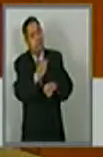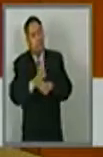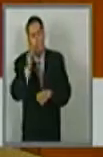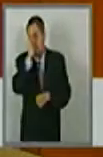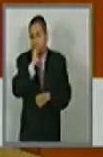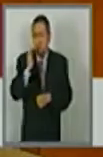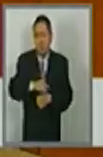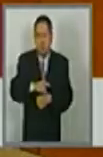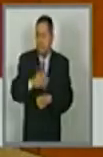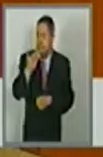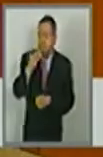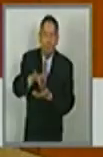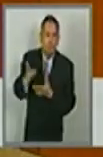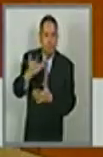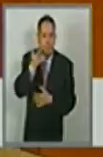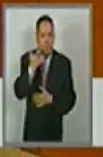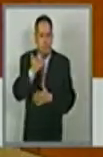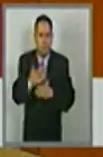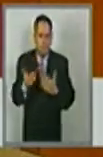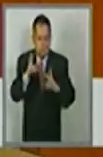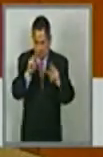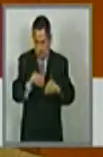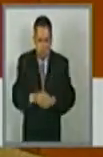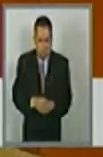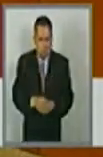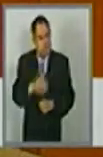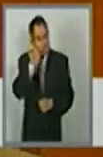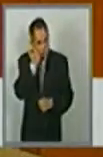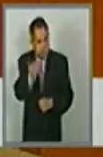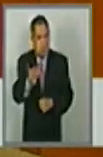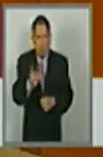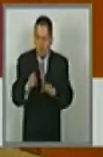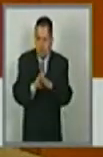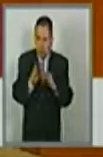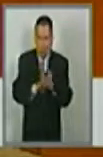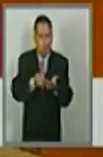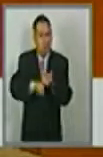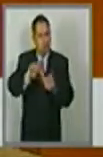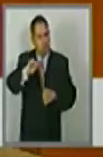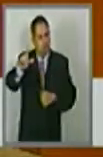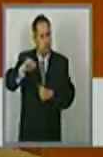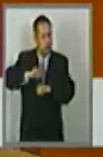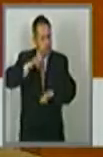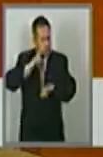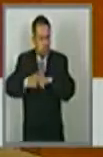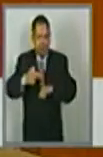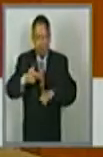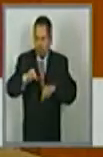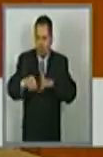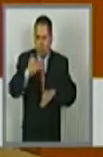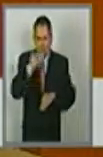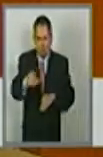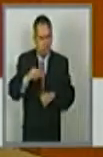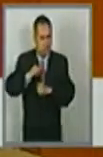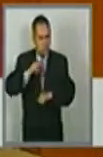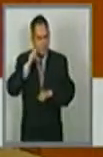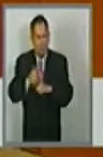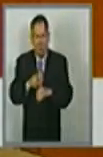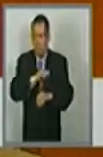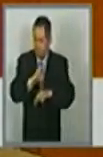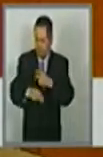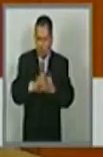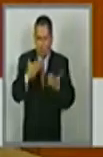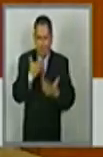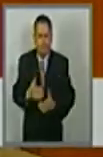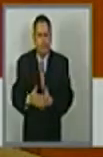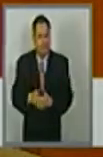solamente como un enunciamiento político. Queremos que la autoridad funcione y funcione bien, tiene la competencia, tiene las